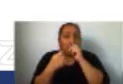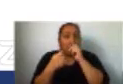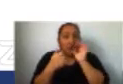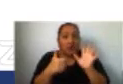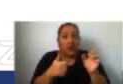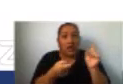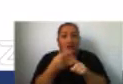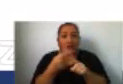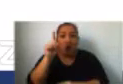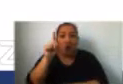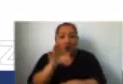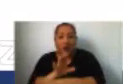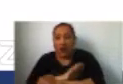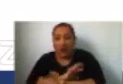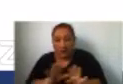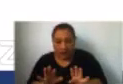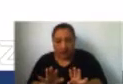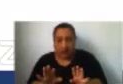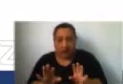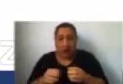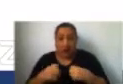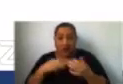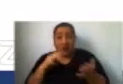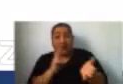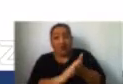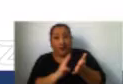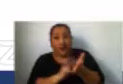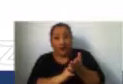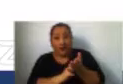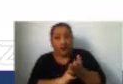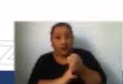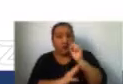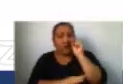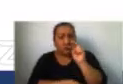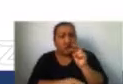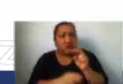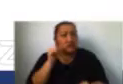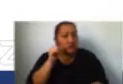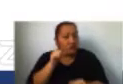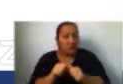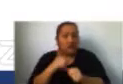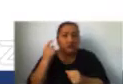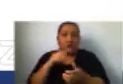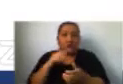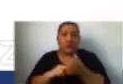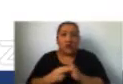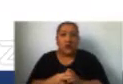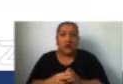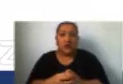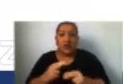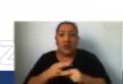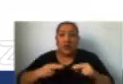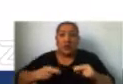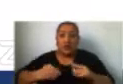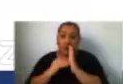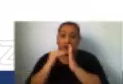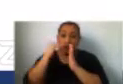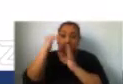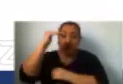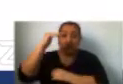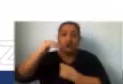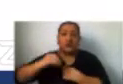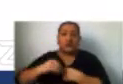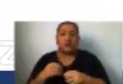fecha. Como Defensoría del Pueblo, tuvimos que recordar no solamente las jerarquías normativas y